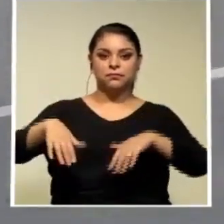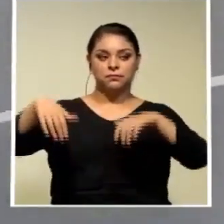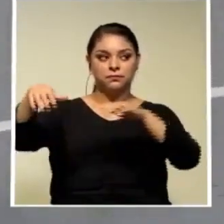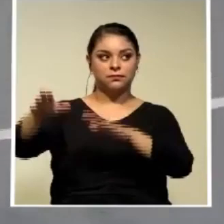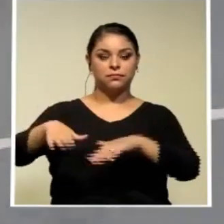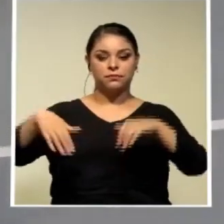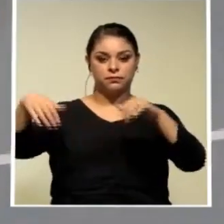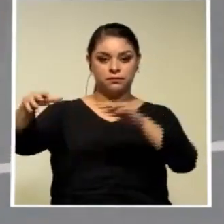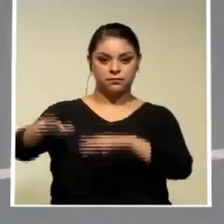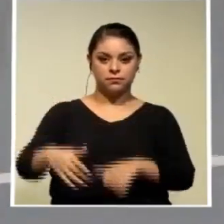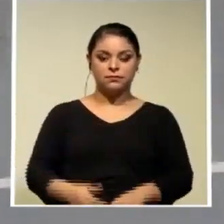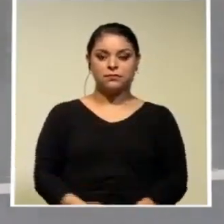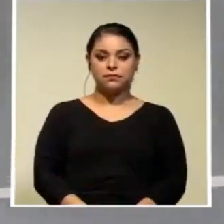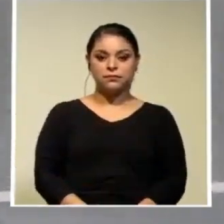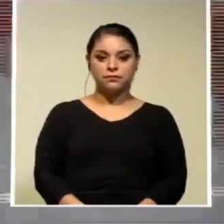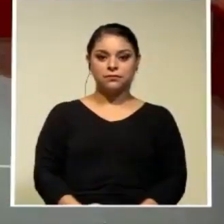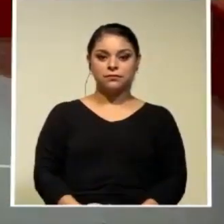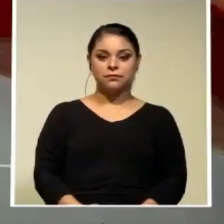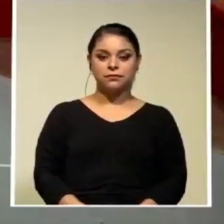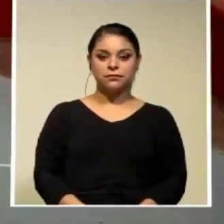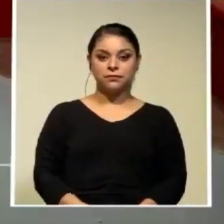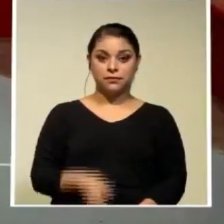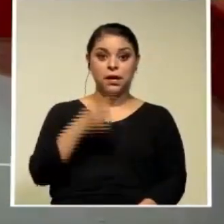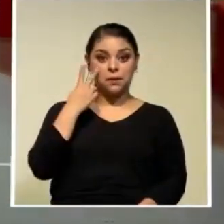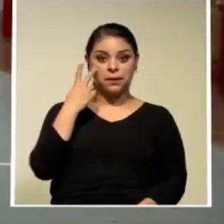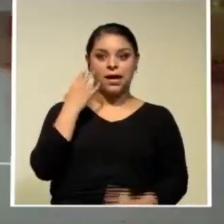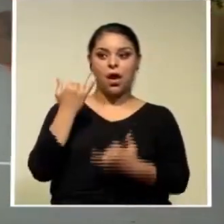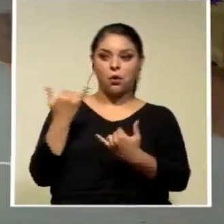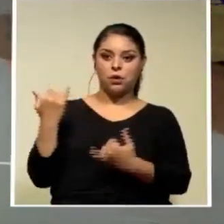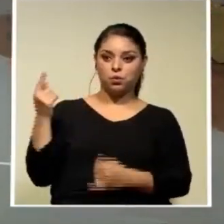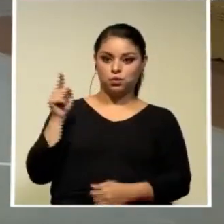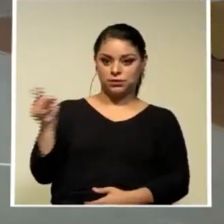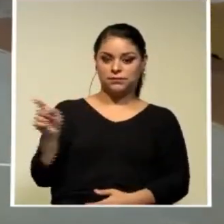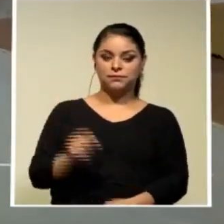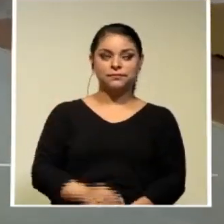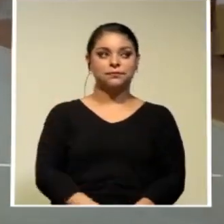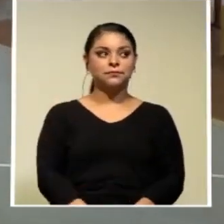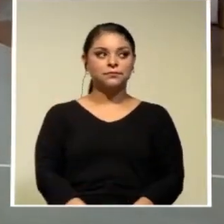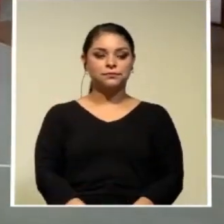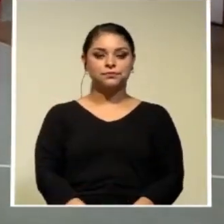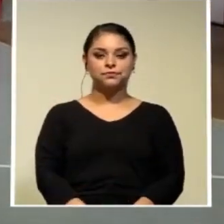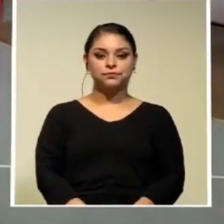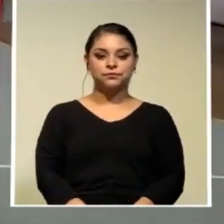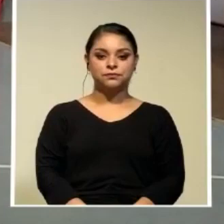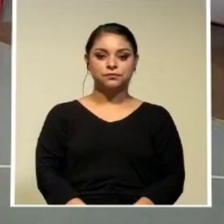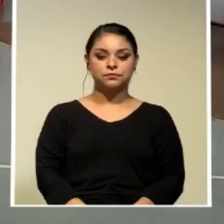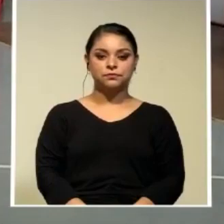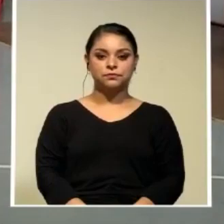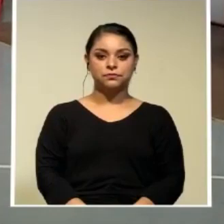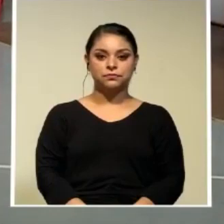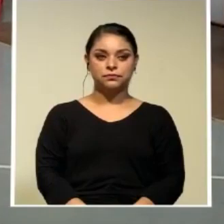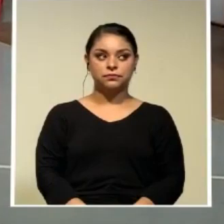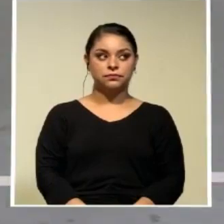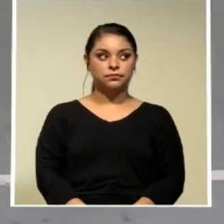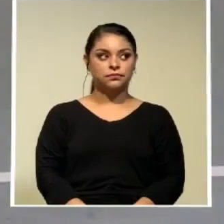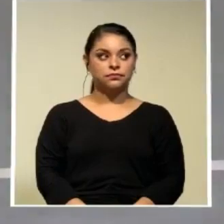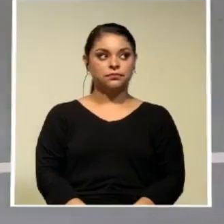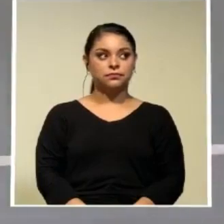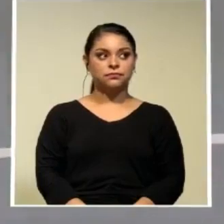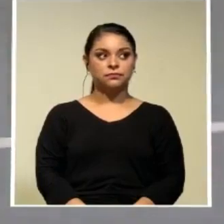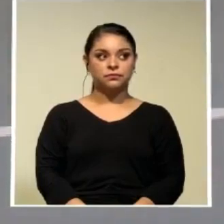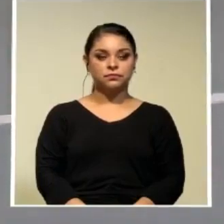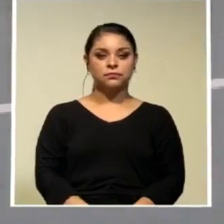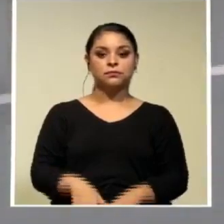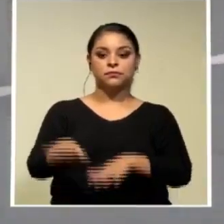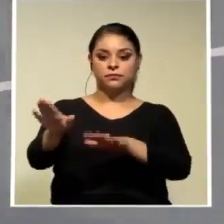Nada más. Eso, caballito. Ok, Niña Güey, ahora hazlo tú. Frente el caballito, por favor, me lo cuida. Lista. Y adelante, el otro atrás.